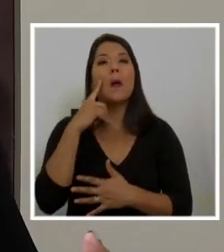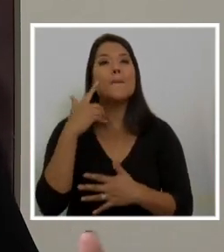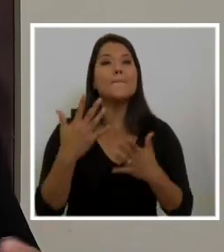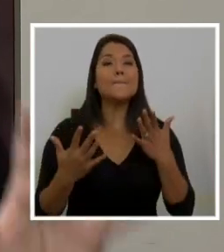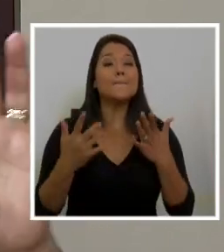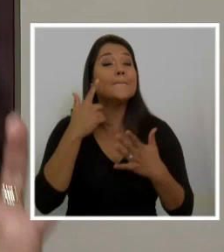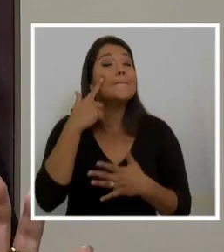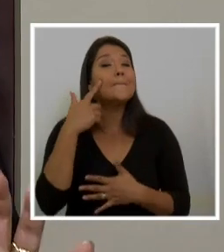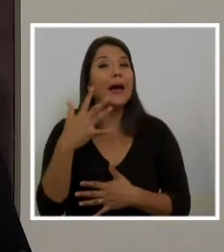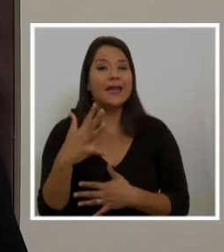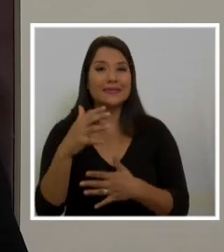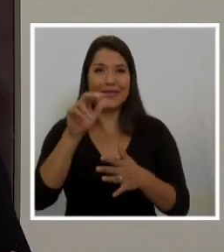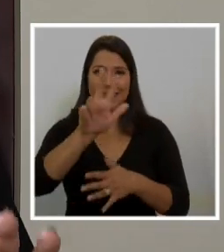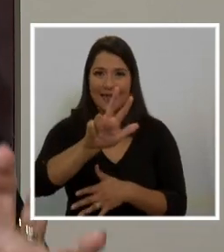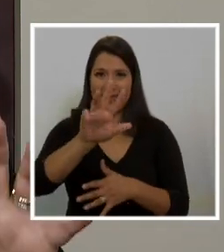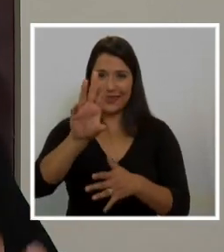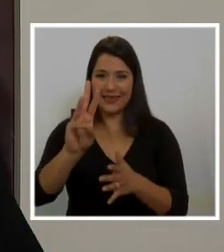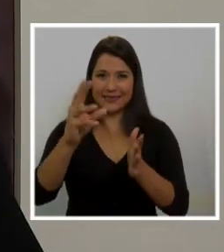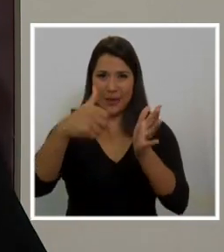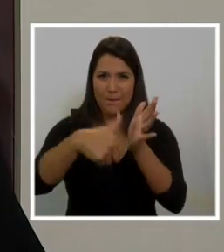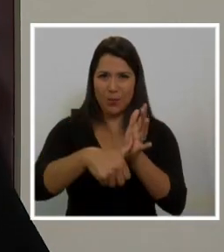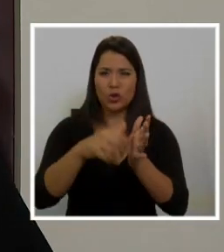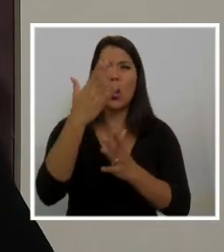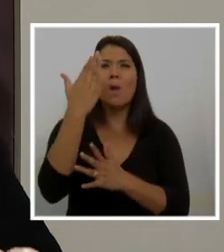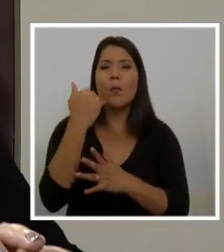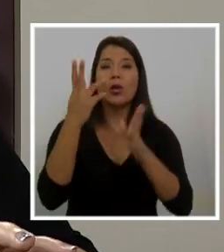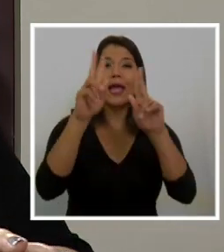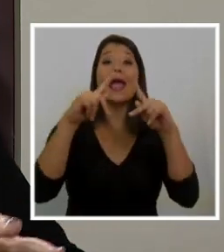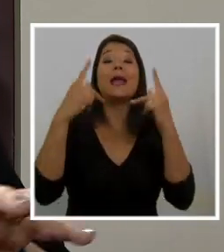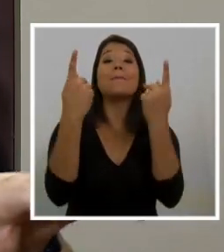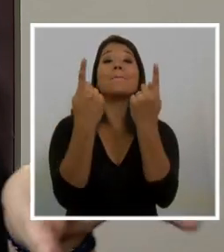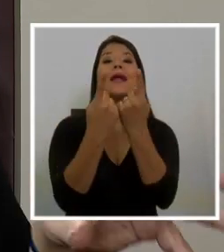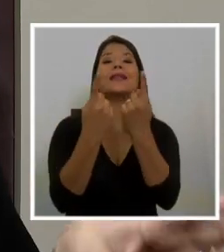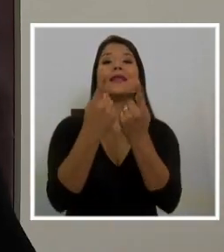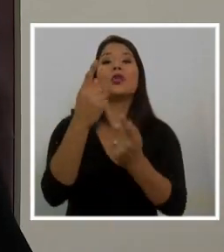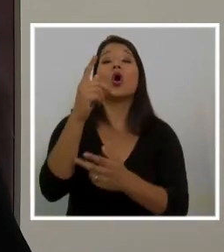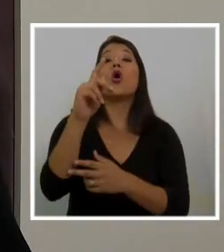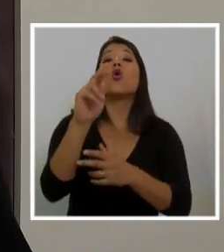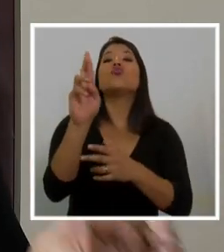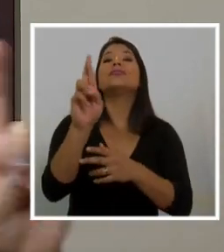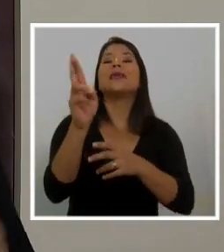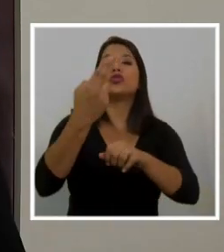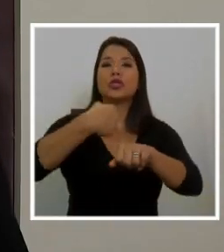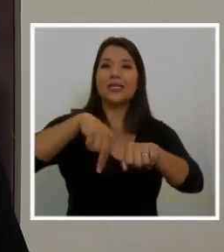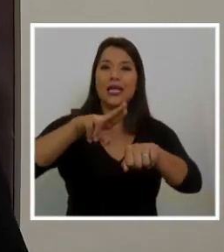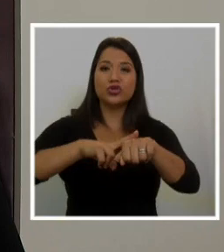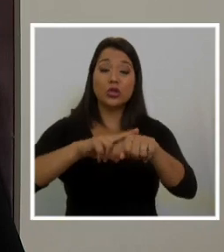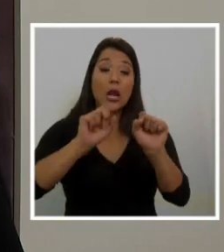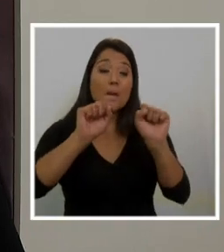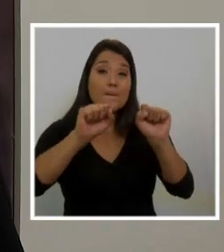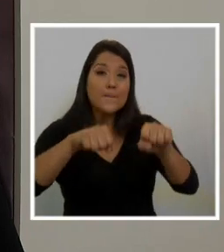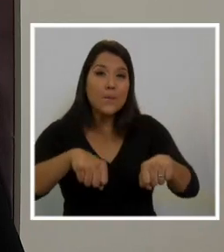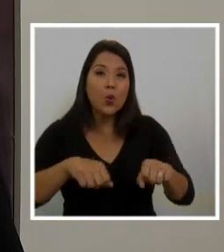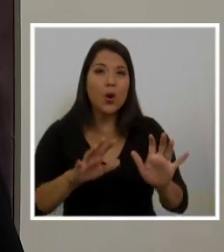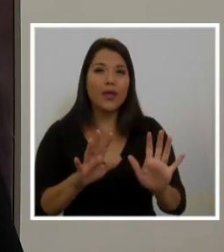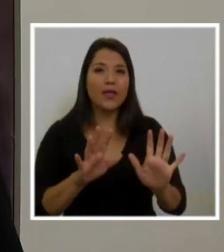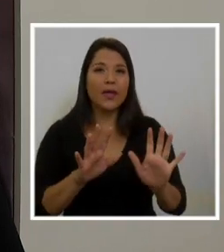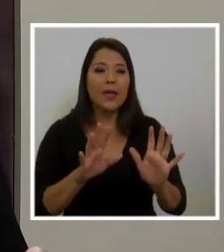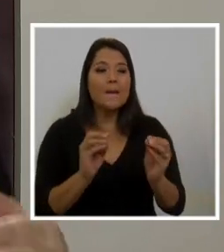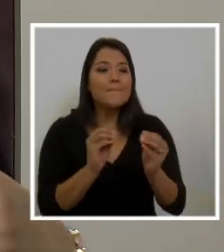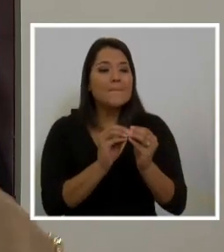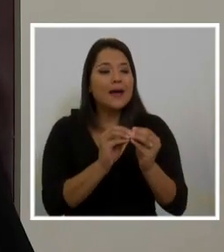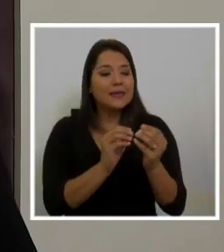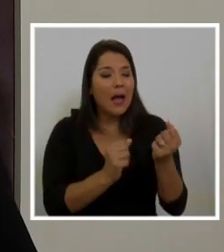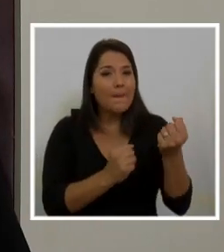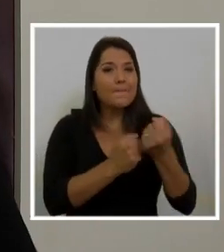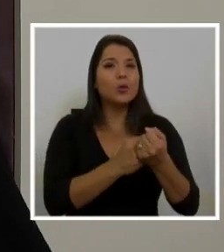36 votos, asumiendo que la fracción de Restauración Nacional podría estar mucho más cerca de la candidatura de Carlos Ricardo Benavides